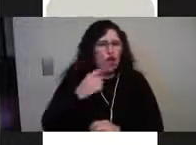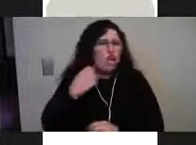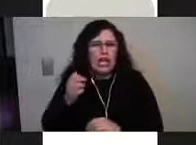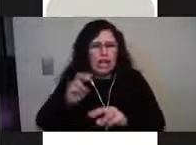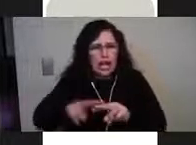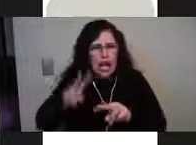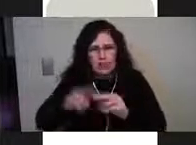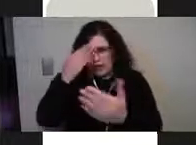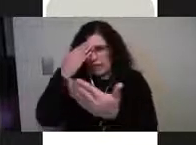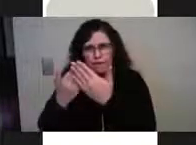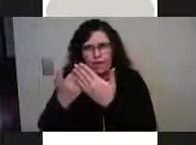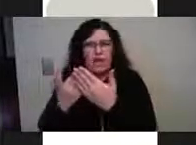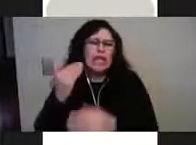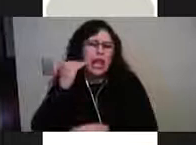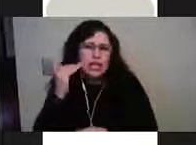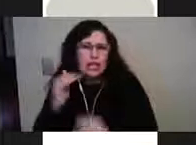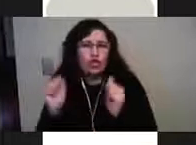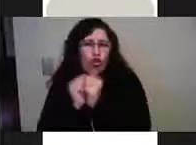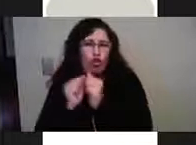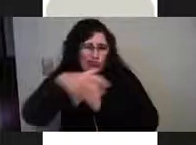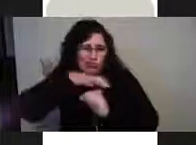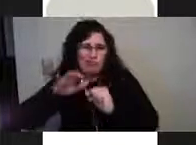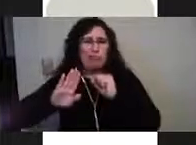tipo de trastornos, ¿ya?